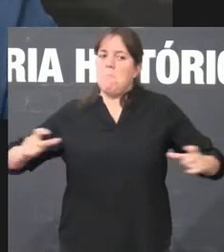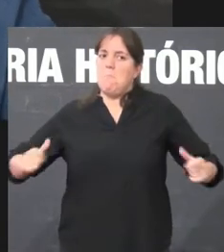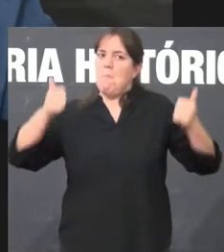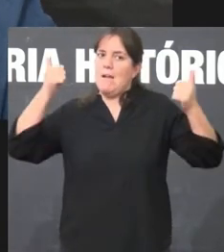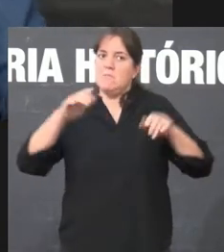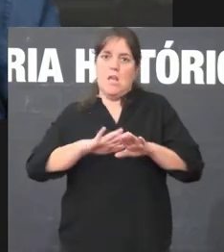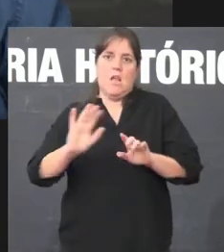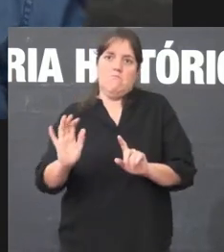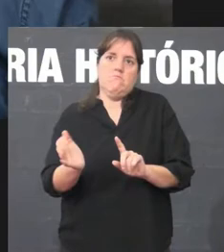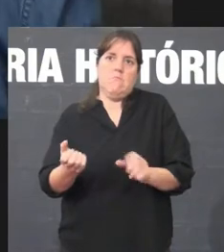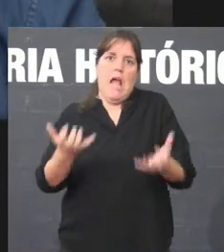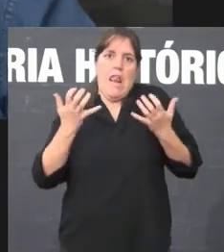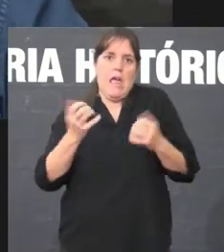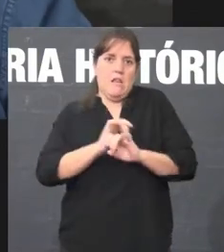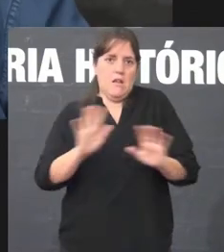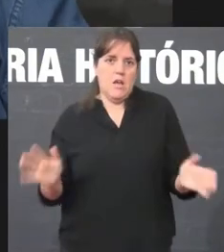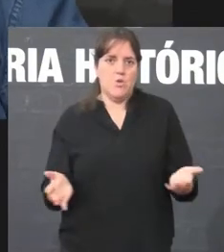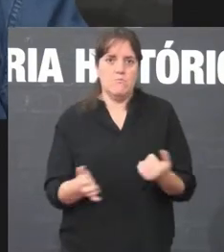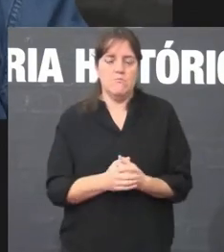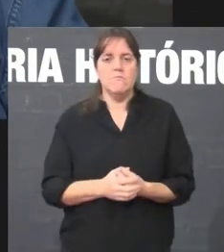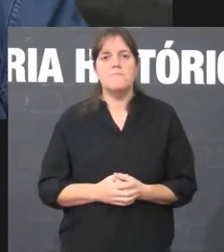ganar.